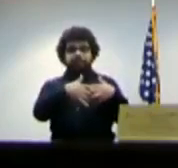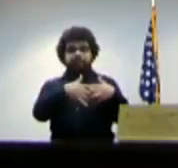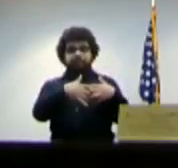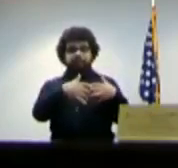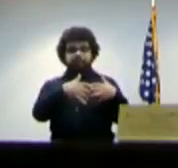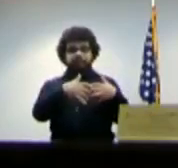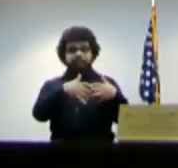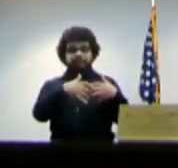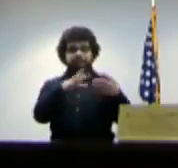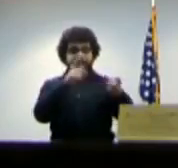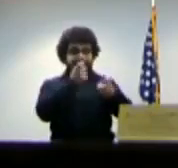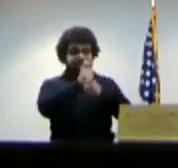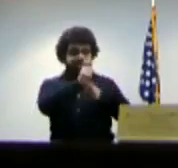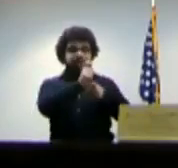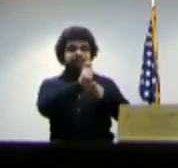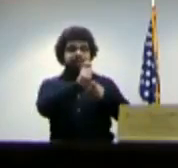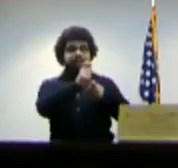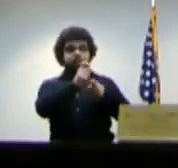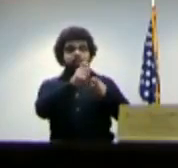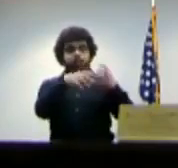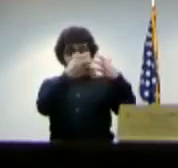generación.